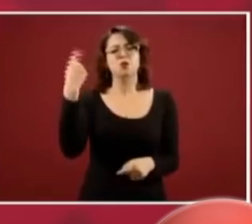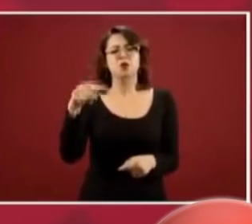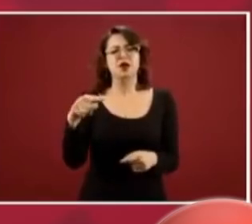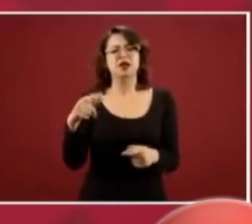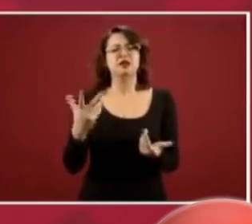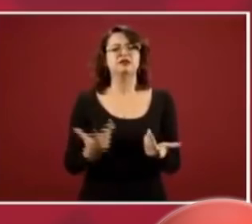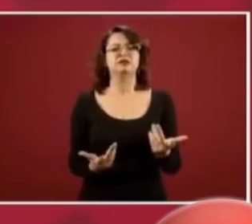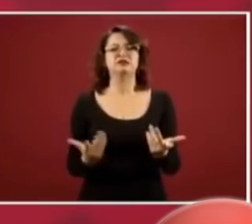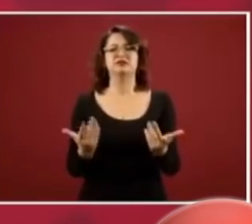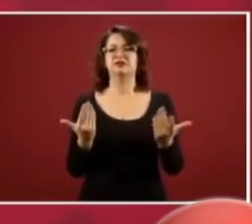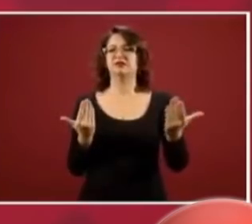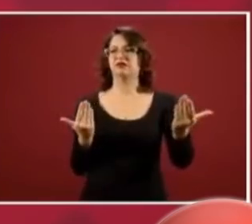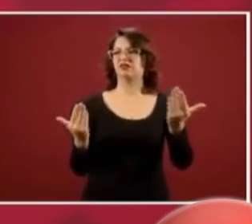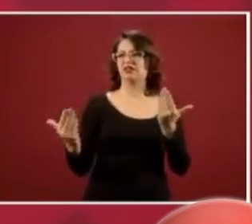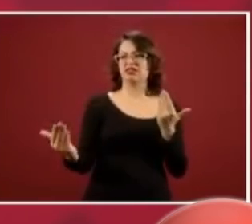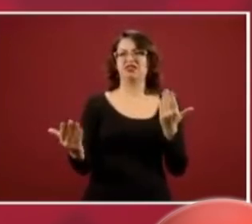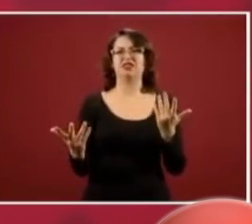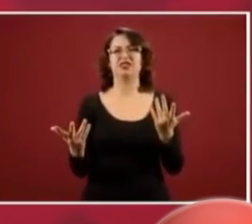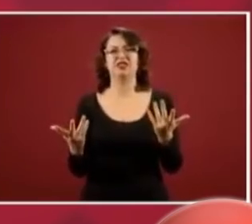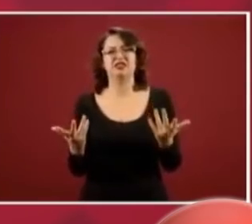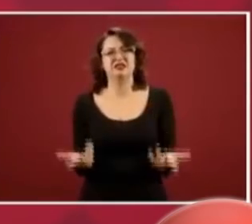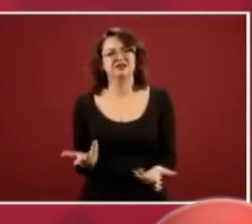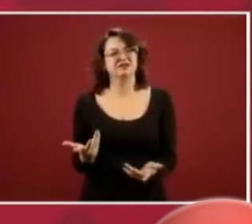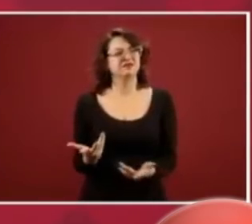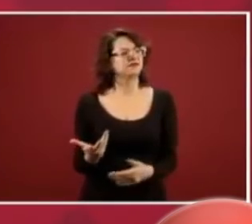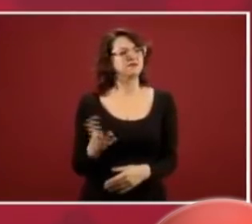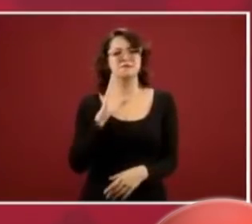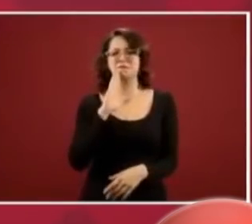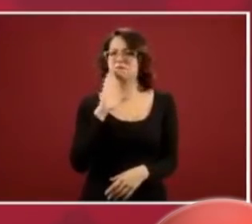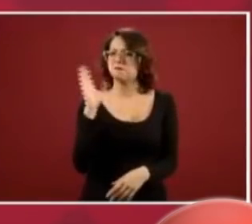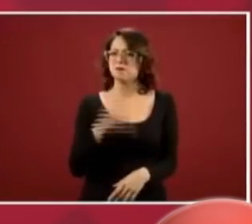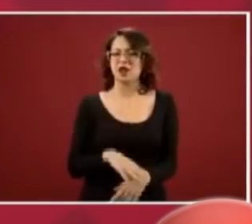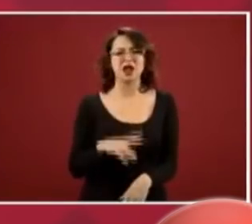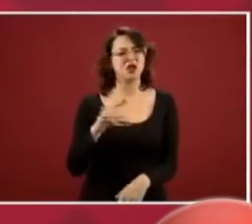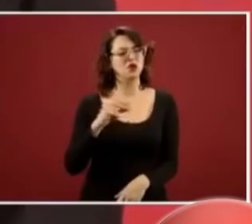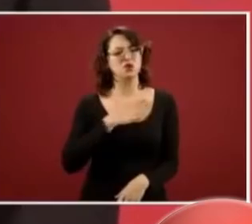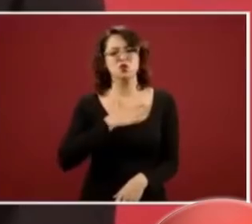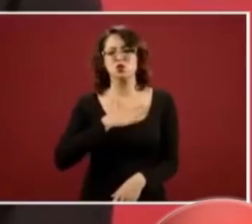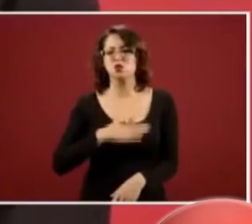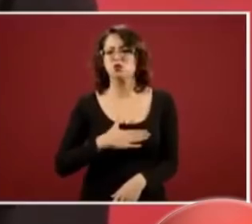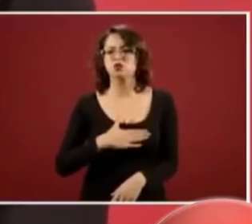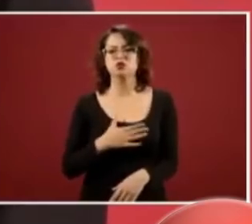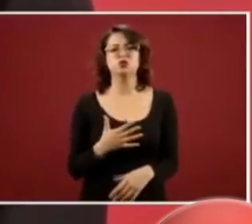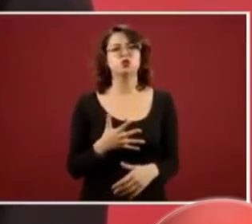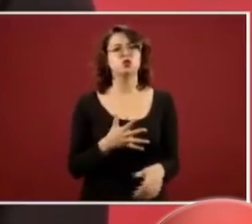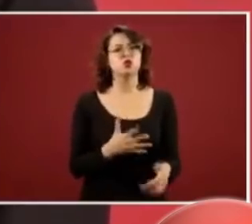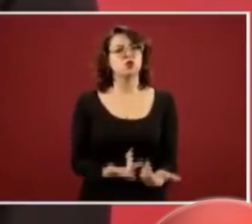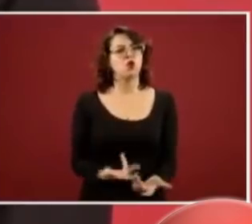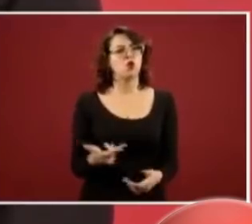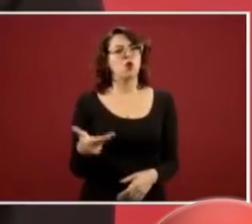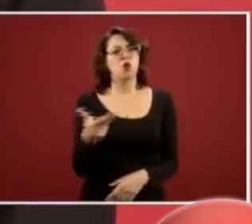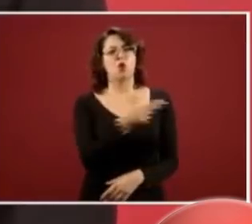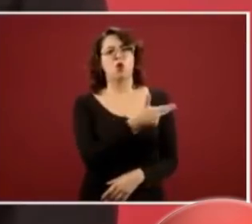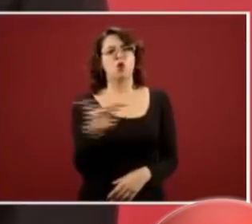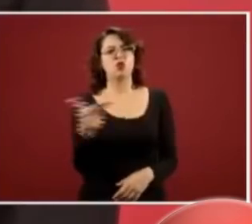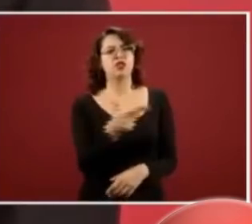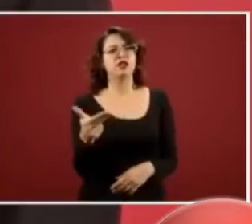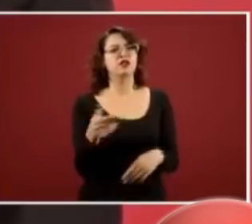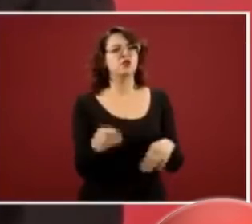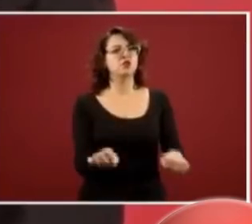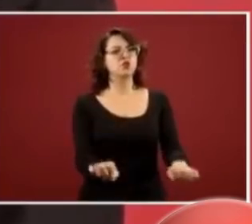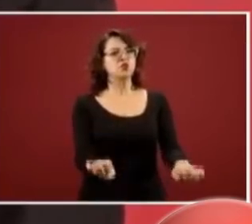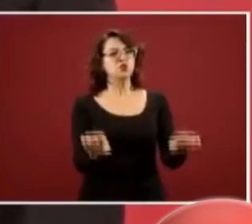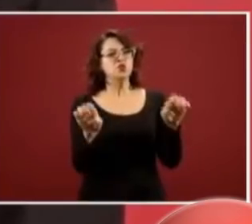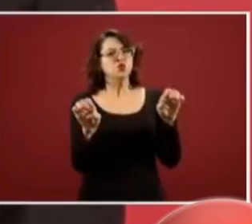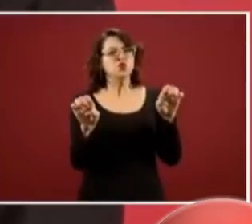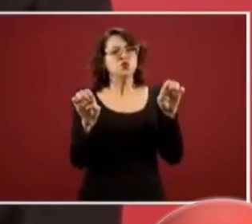contrastes que lastiman, que insultan, de hoteles de gran turismo, de